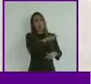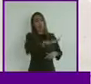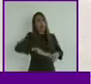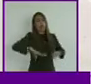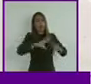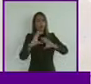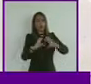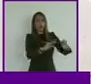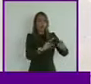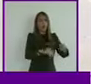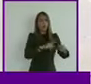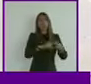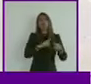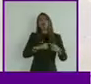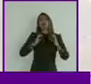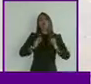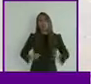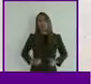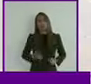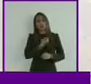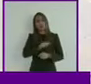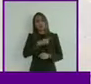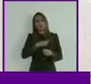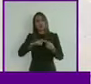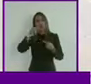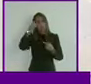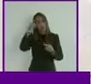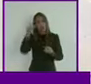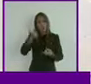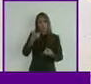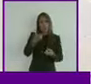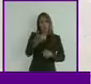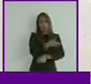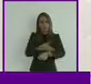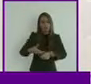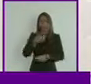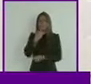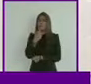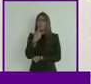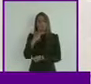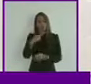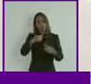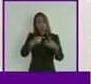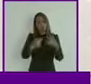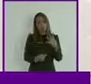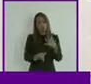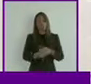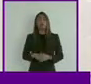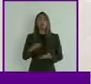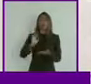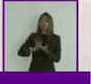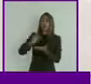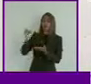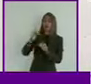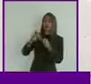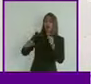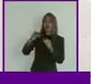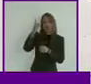la salud física, mental, emocional, económica y familiar. Y por último, me gustaría agradecerle a mi